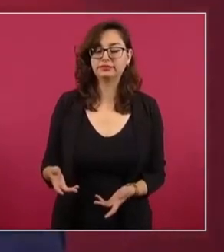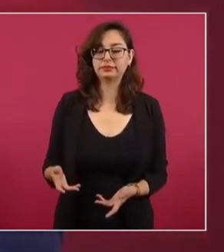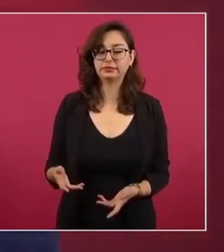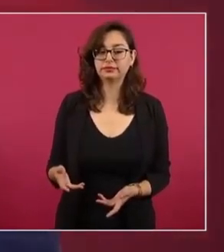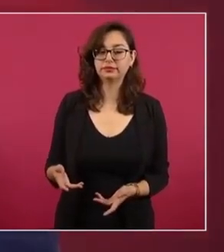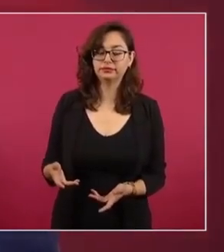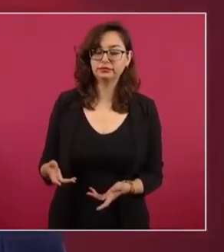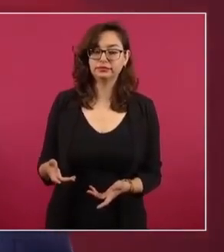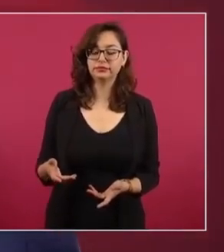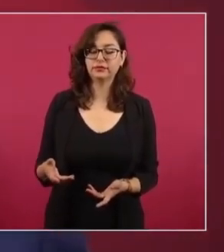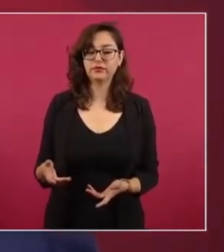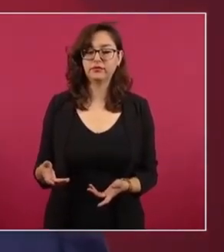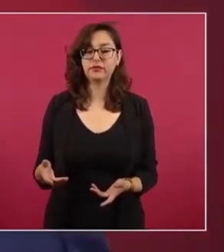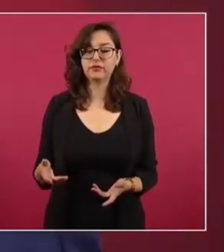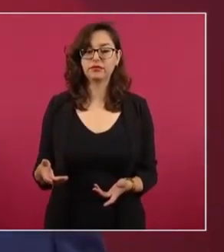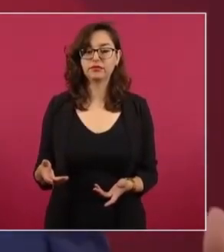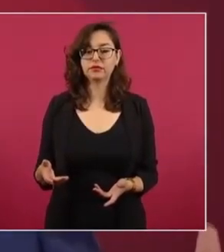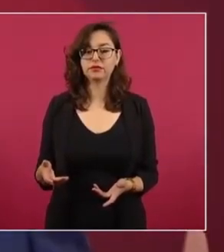se fue